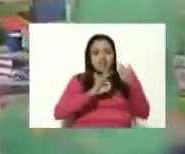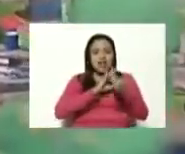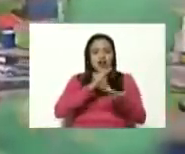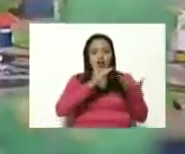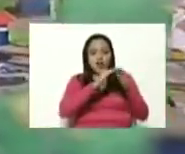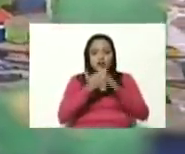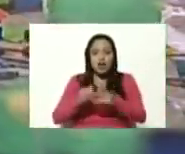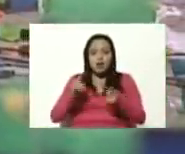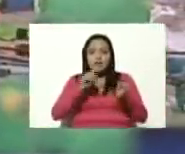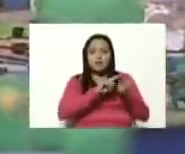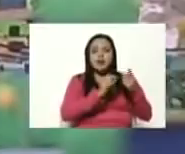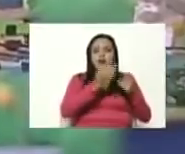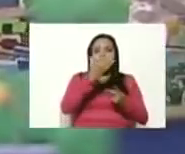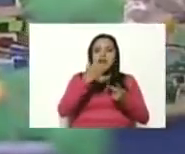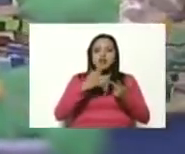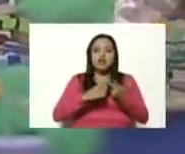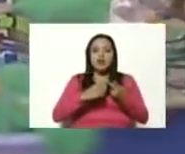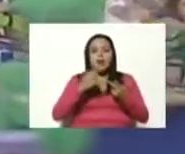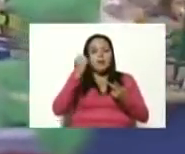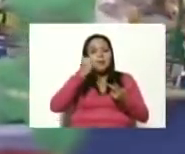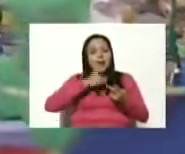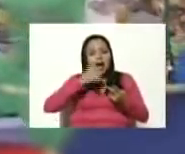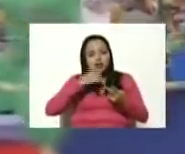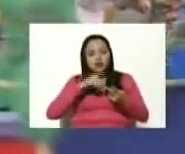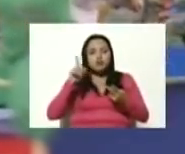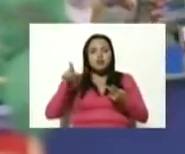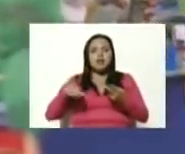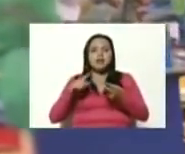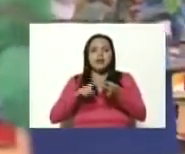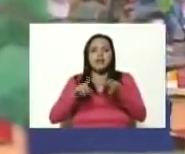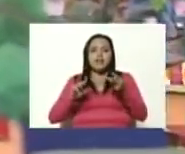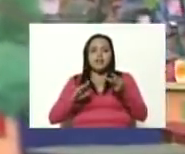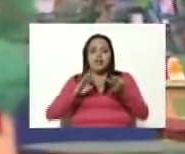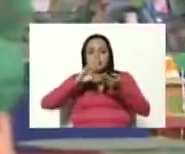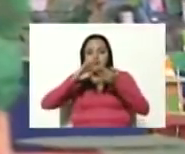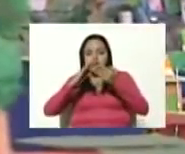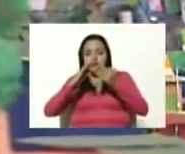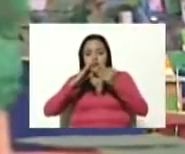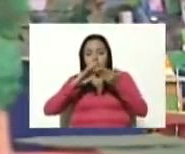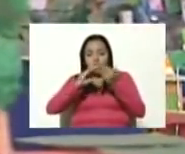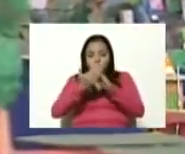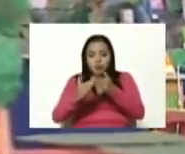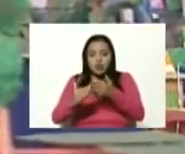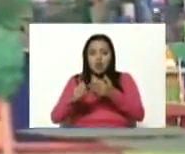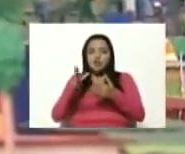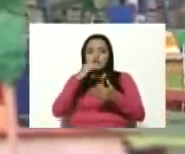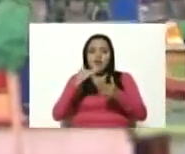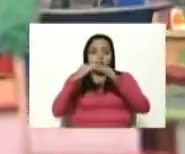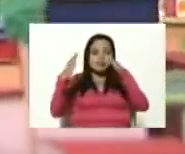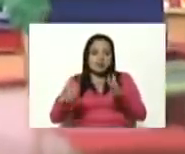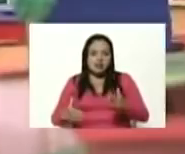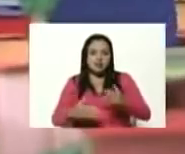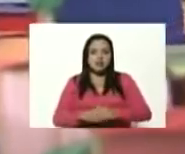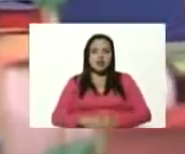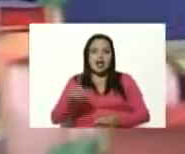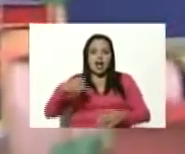Primero de Mayo, Los Mangos y el barrio heroico Los Sin Techo, la estación de bombeo Manuel Sanabria. Ya está llegando el agua cada 5